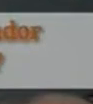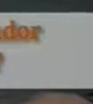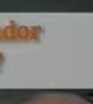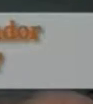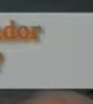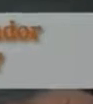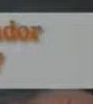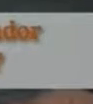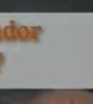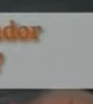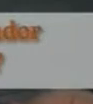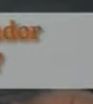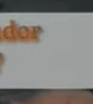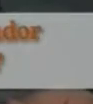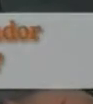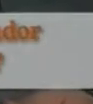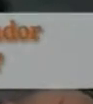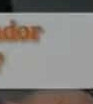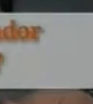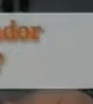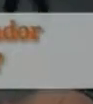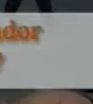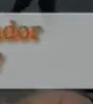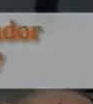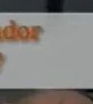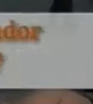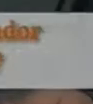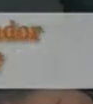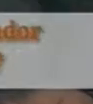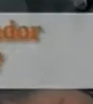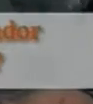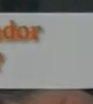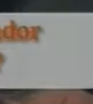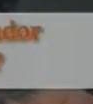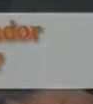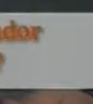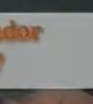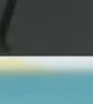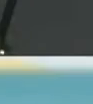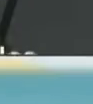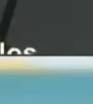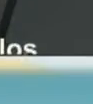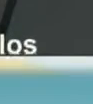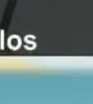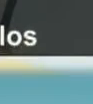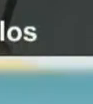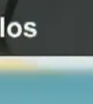personas, ciertos hombres de negocios que sacan de manera ilegal el dinero, eso sería censurable.